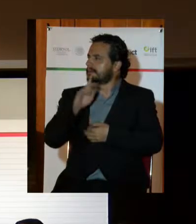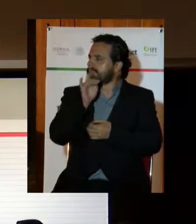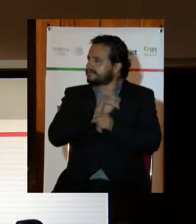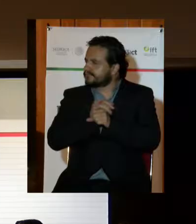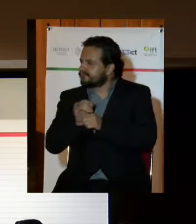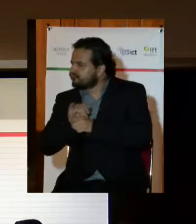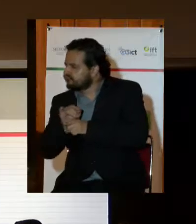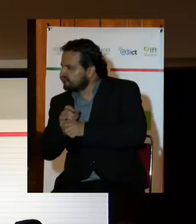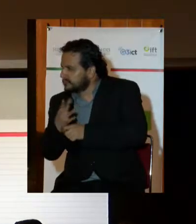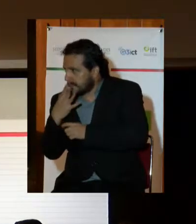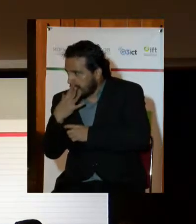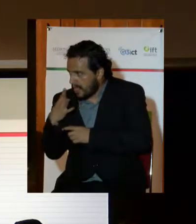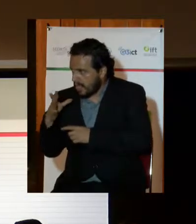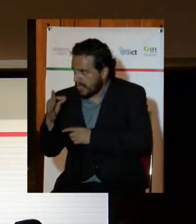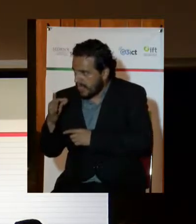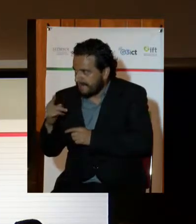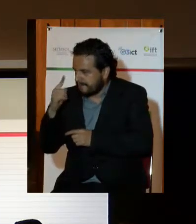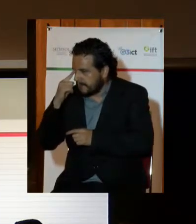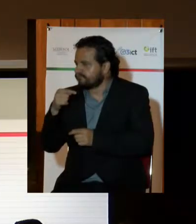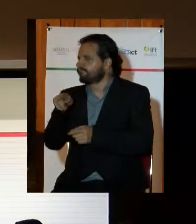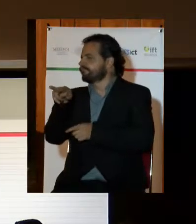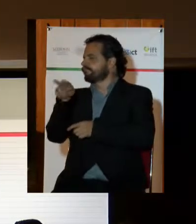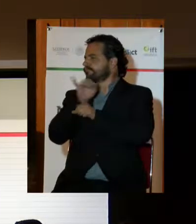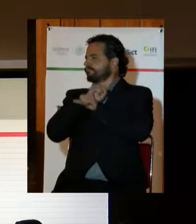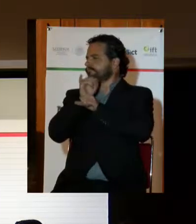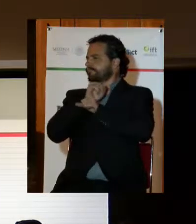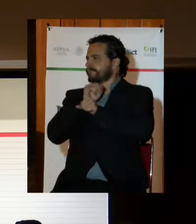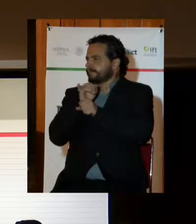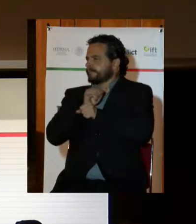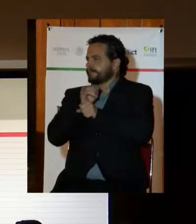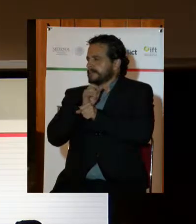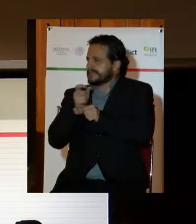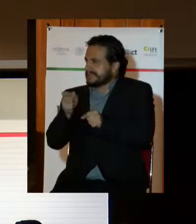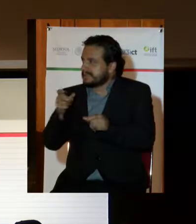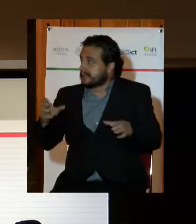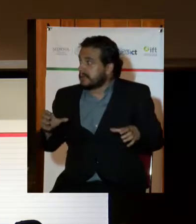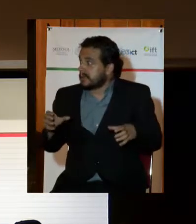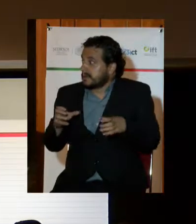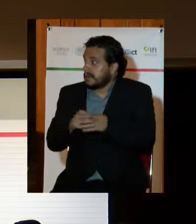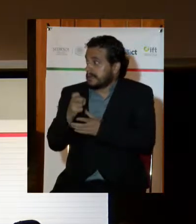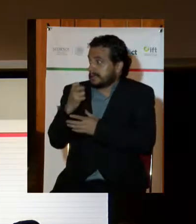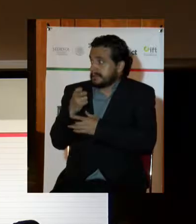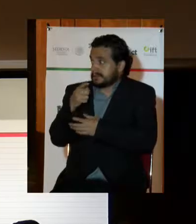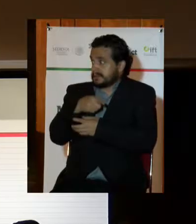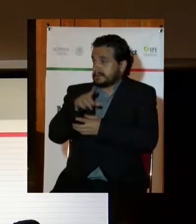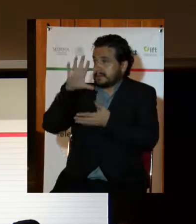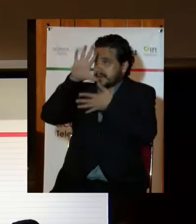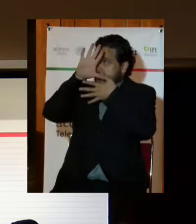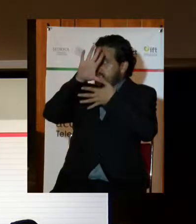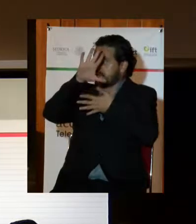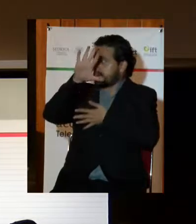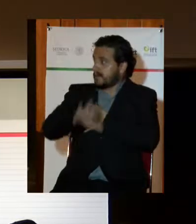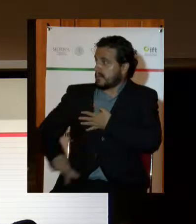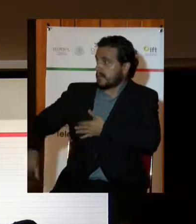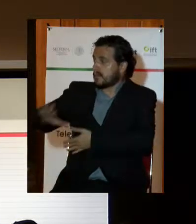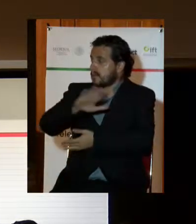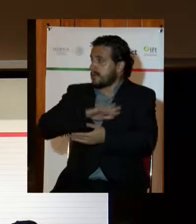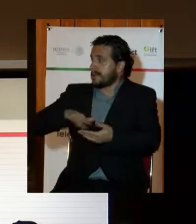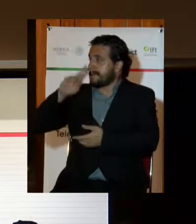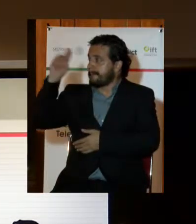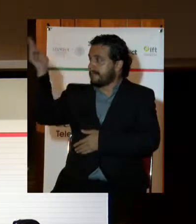y hipster de la Condesa al que le voy a vender. Piensen realmente que le tenemos que vender a todo mundo. Justo la semana pasada